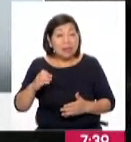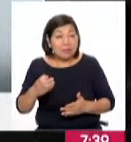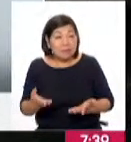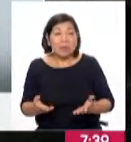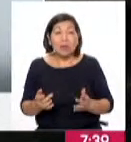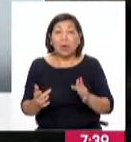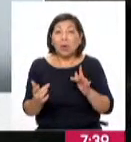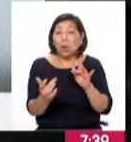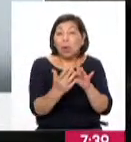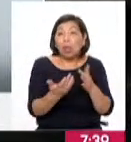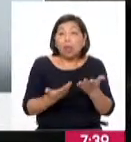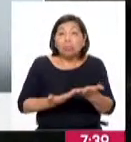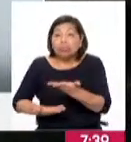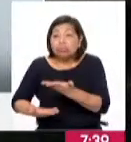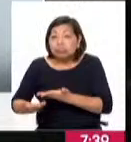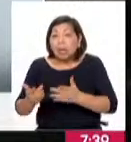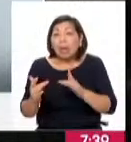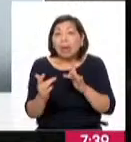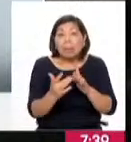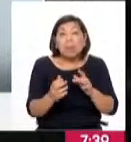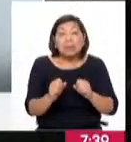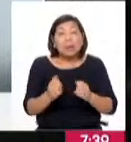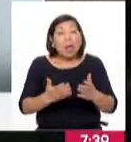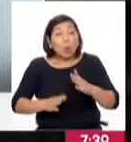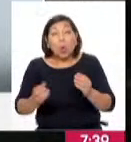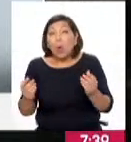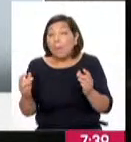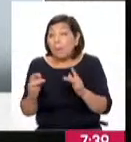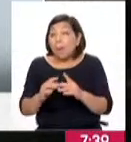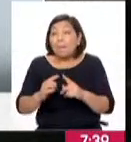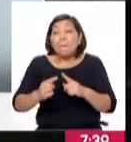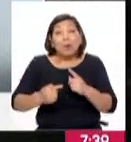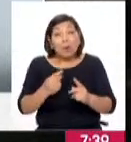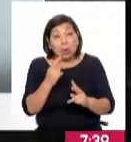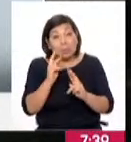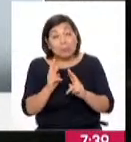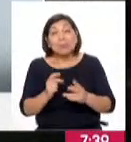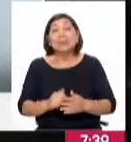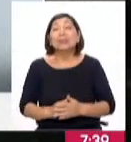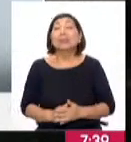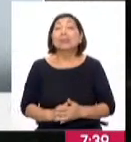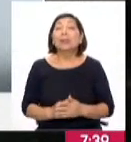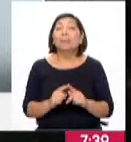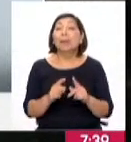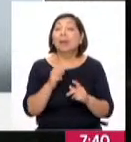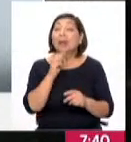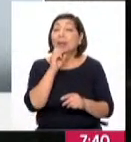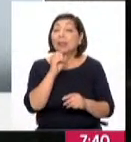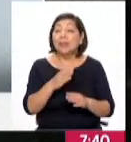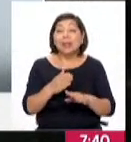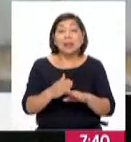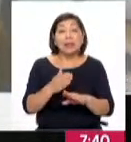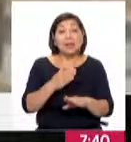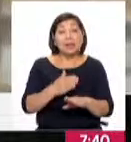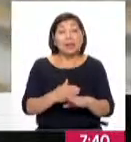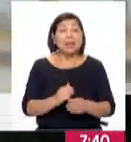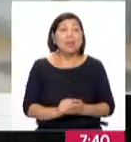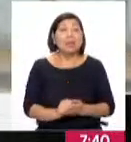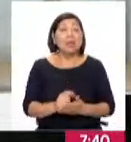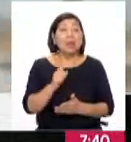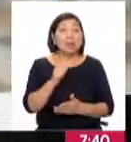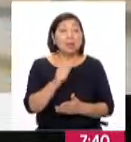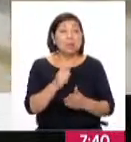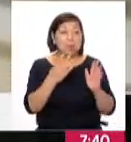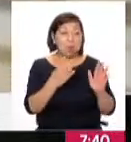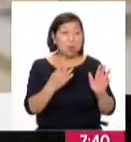en constante coordinación para haber si hay alguna actualización Próximamente con este evento además ingeniero del antecedente del de